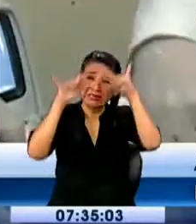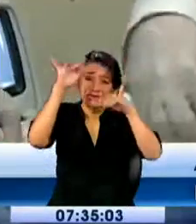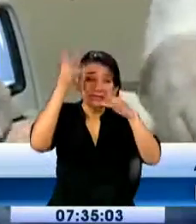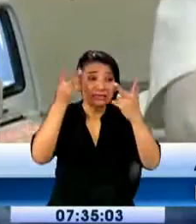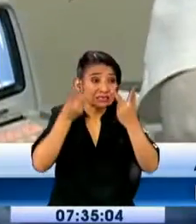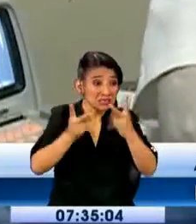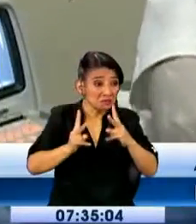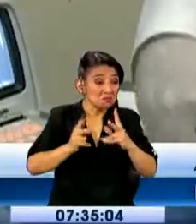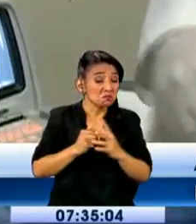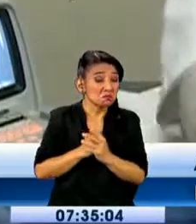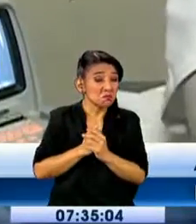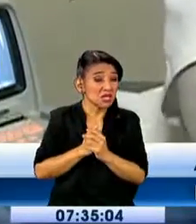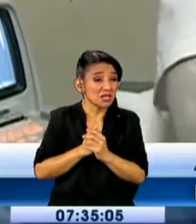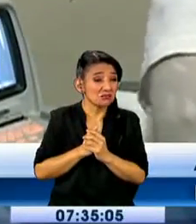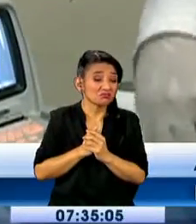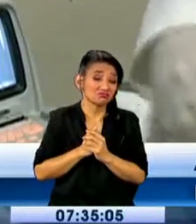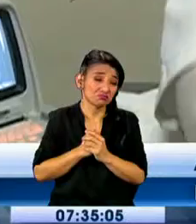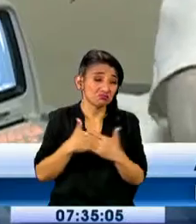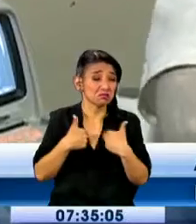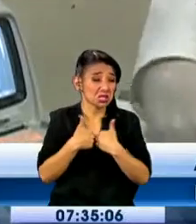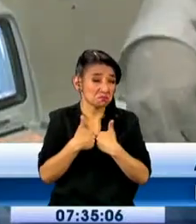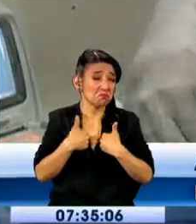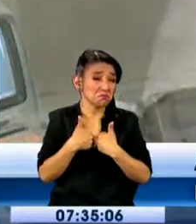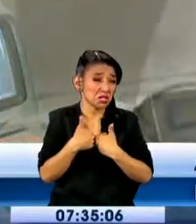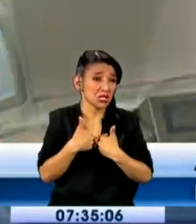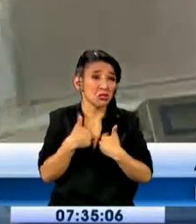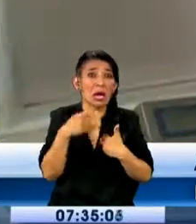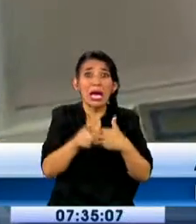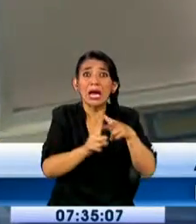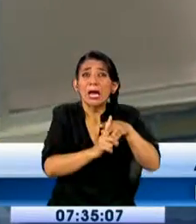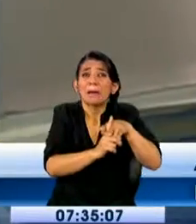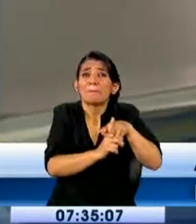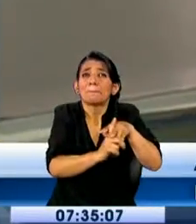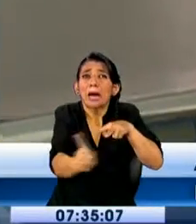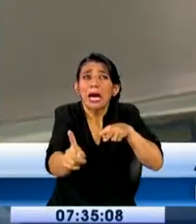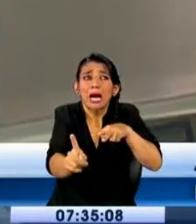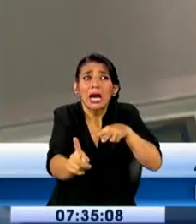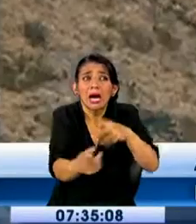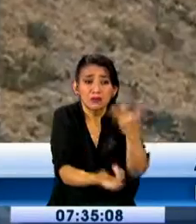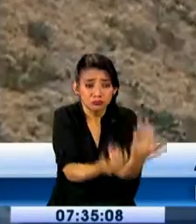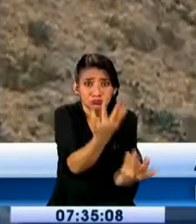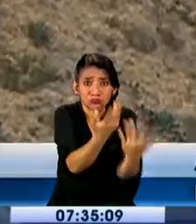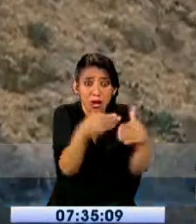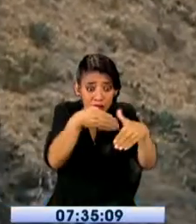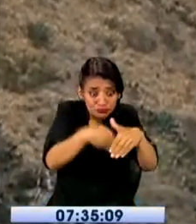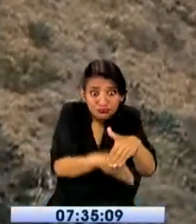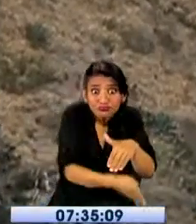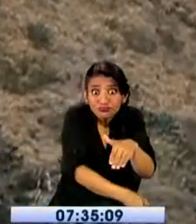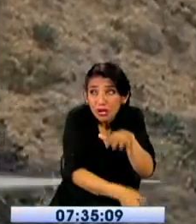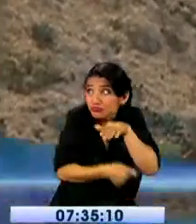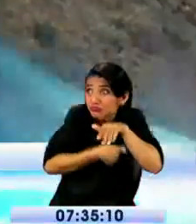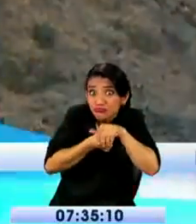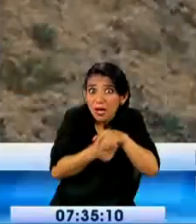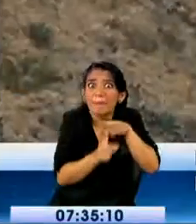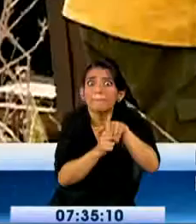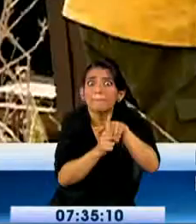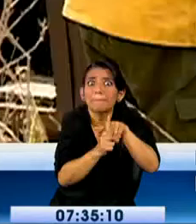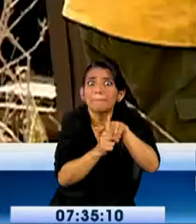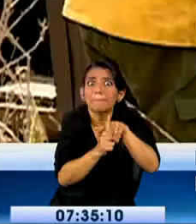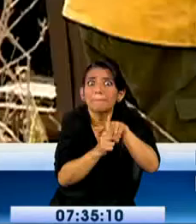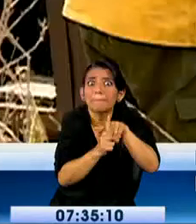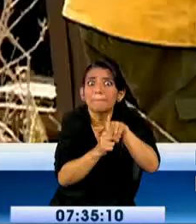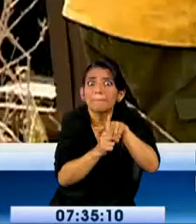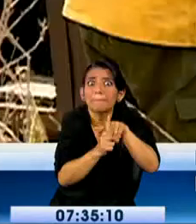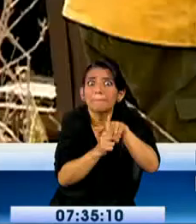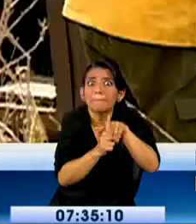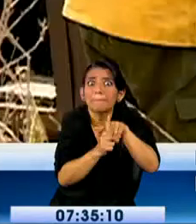en conjunto nos hace pensar que este animal alcanzó a escaparse del incendio de su madriguera. Estos valientes que luchan contra el fuego no solo